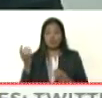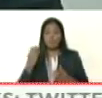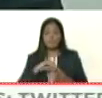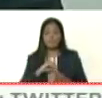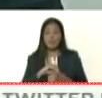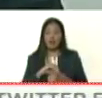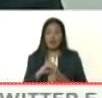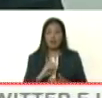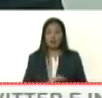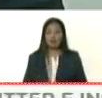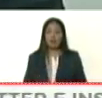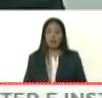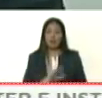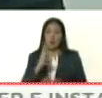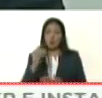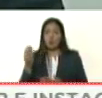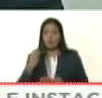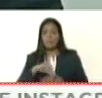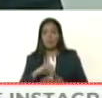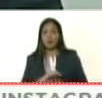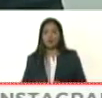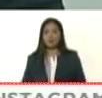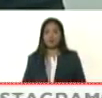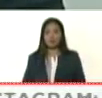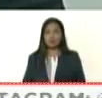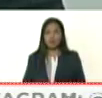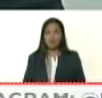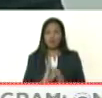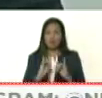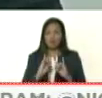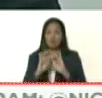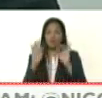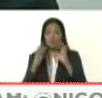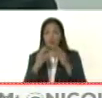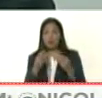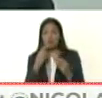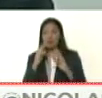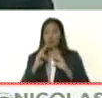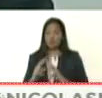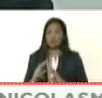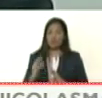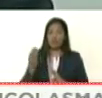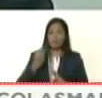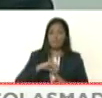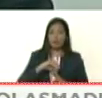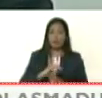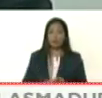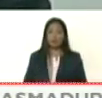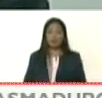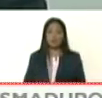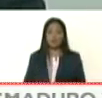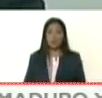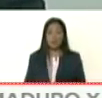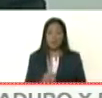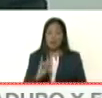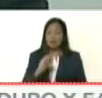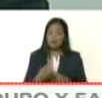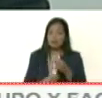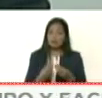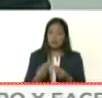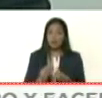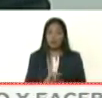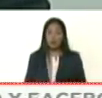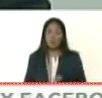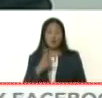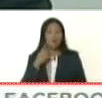residencia, número de DNI? Porque tendrían que contestar a estas preguntas que nos estamos haciendo. Lo